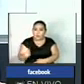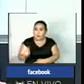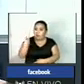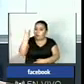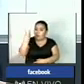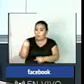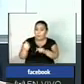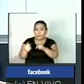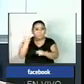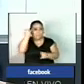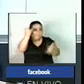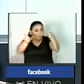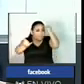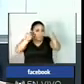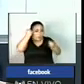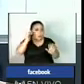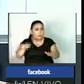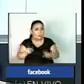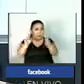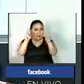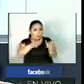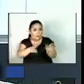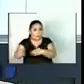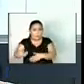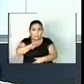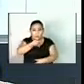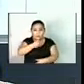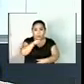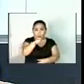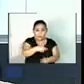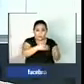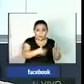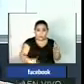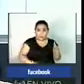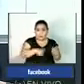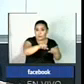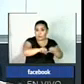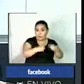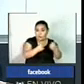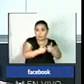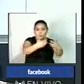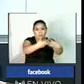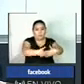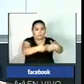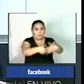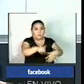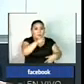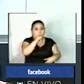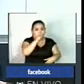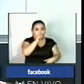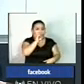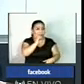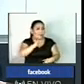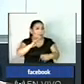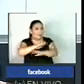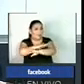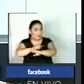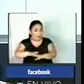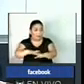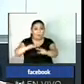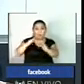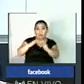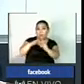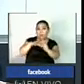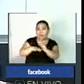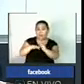pero mucho ingenio vamos a otras noticias el presidente de la Asociación Nacional de la Empresa Privada asegura que después de esta cuarentena domiciliar